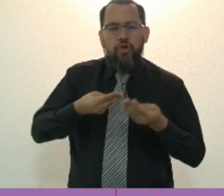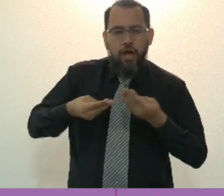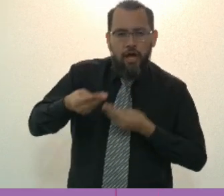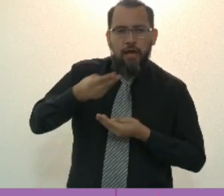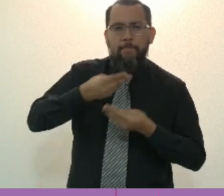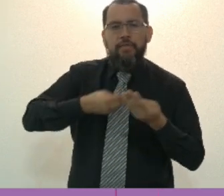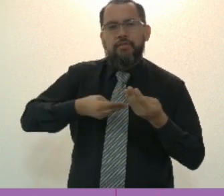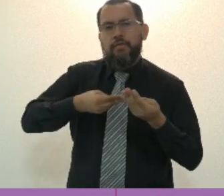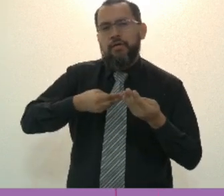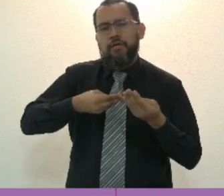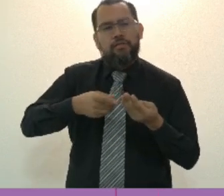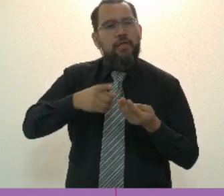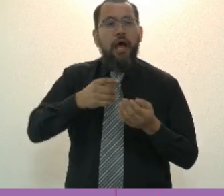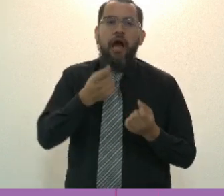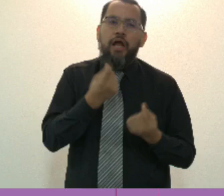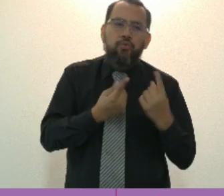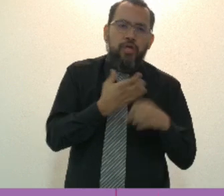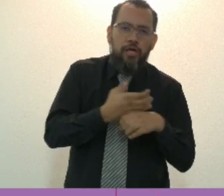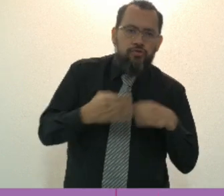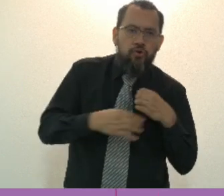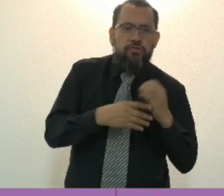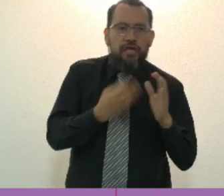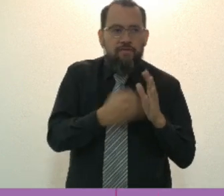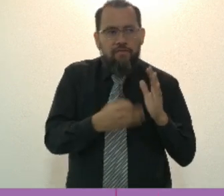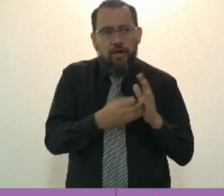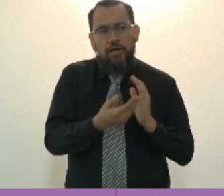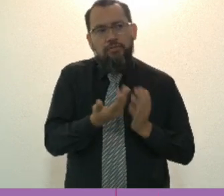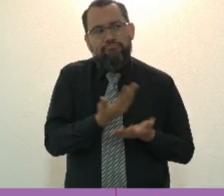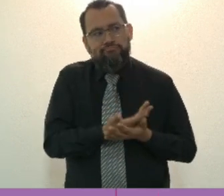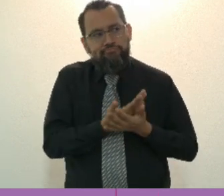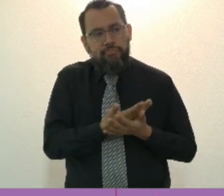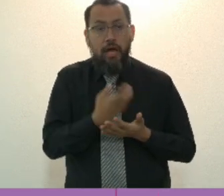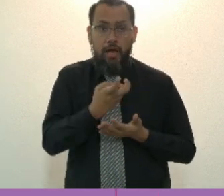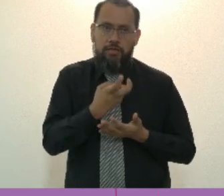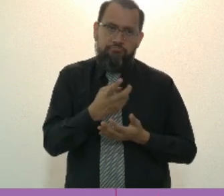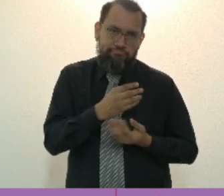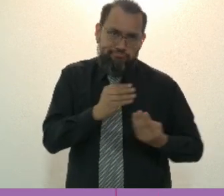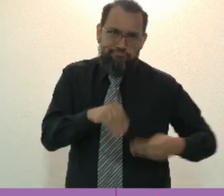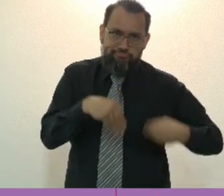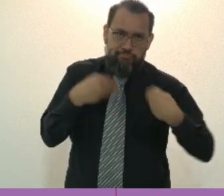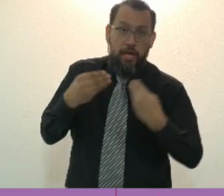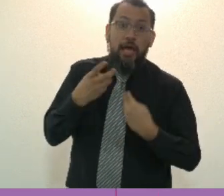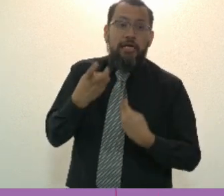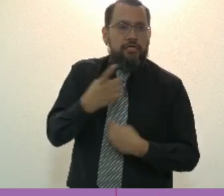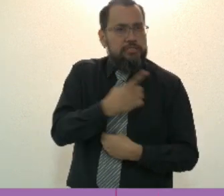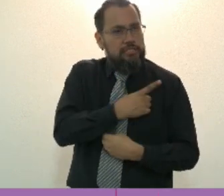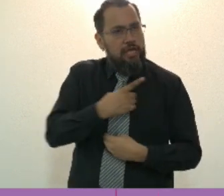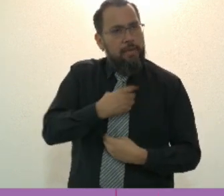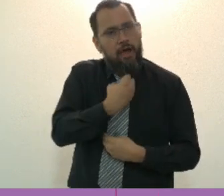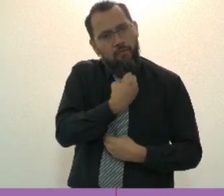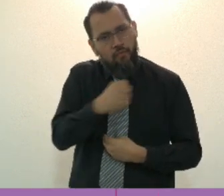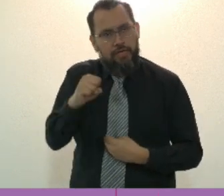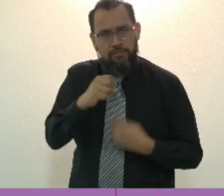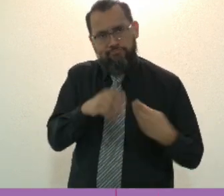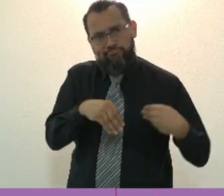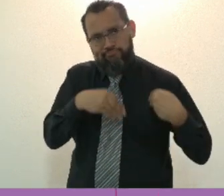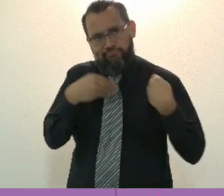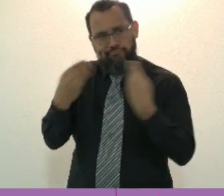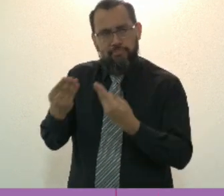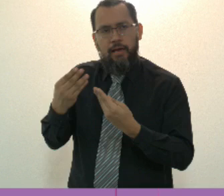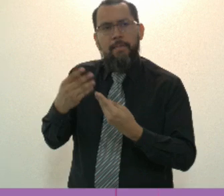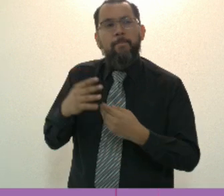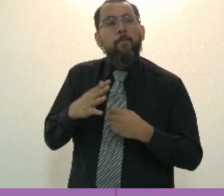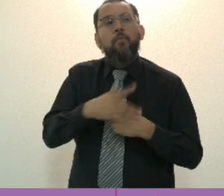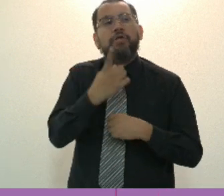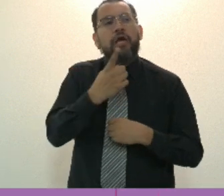tramitación de asuntos pendientes y es por eso que forzosamente necesitamos entregar archivo. Porque el que